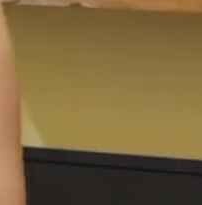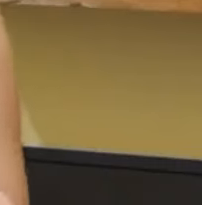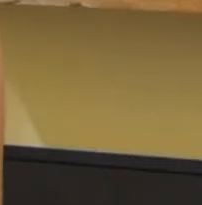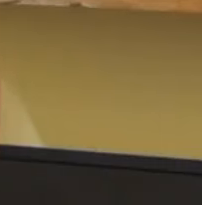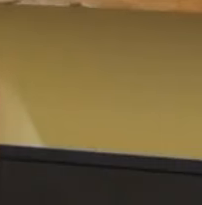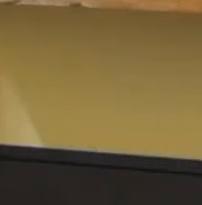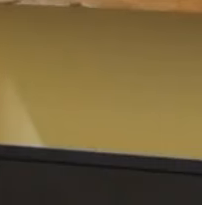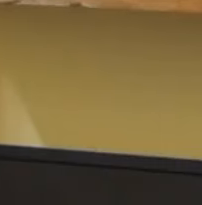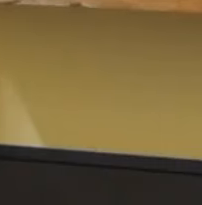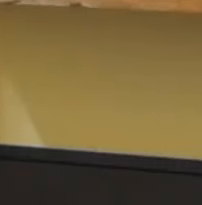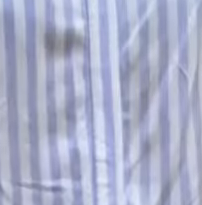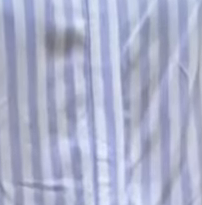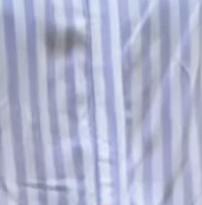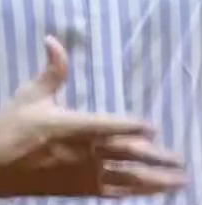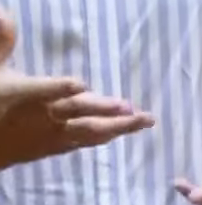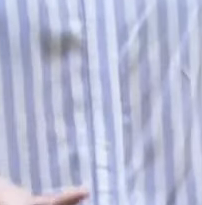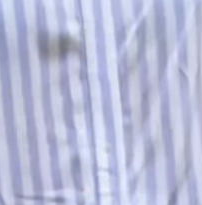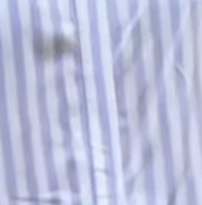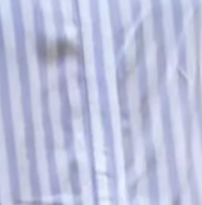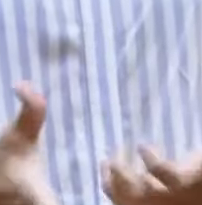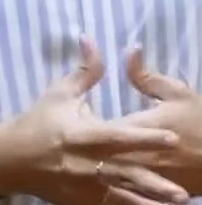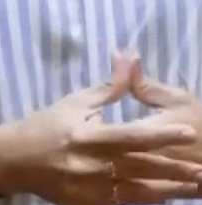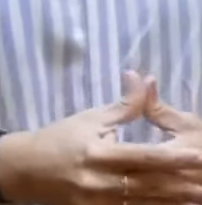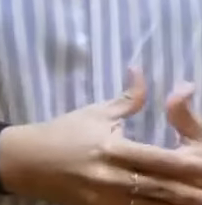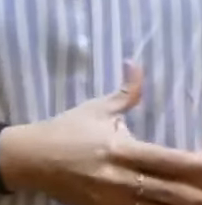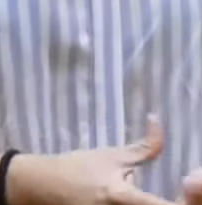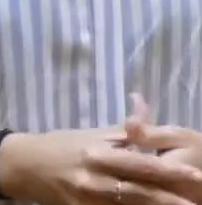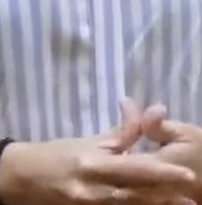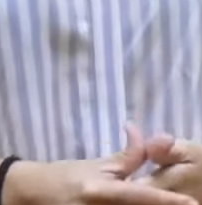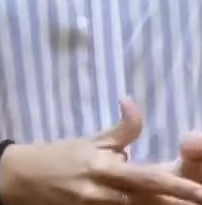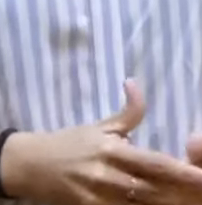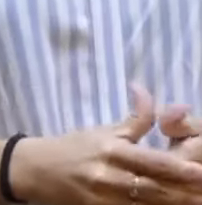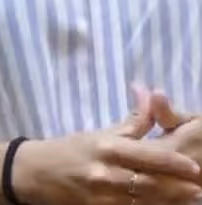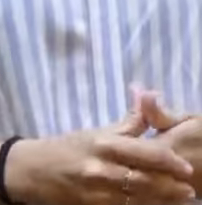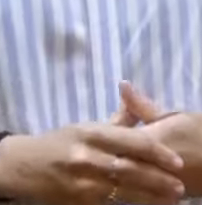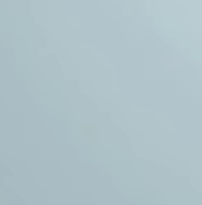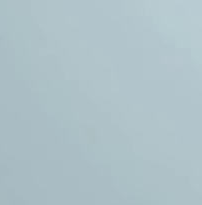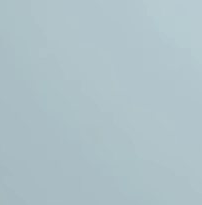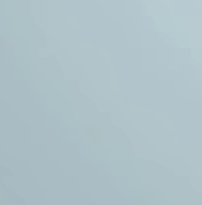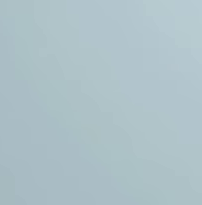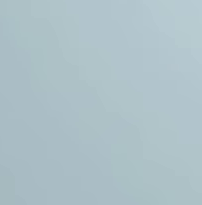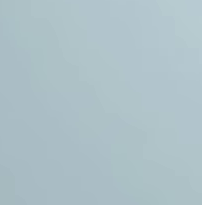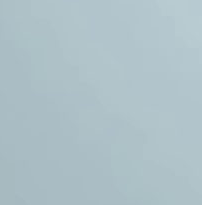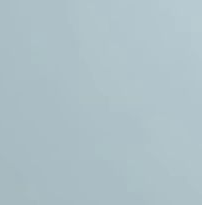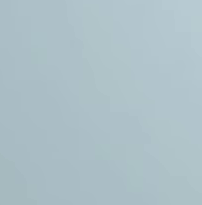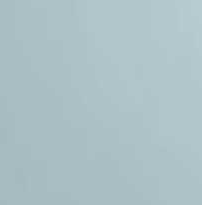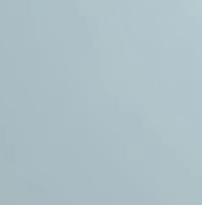cubana también que estamos desarrollando eso ha sido el resultado de 40 años de labor